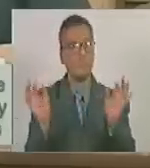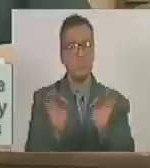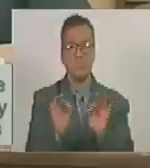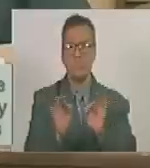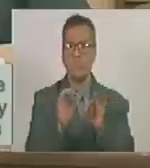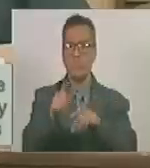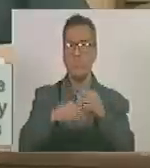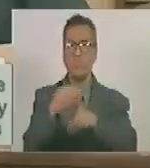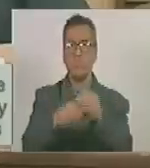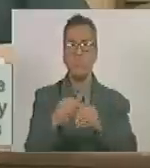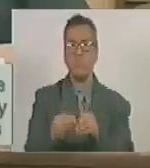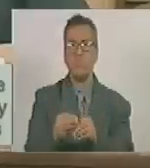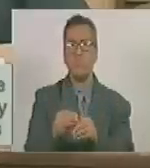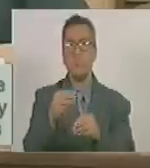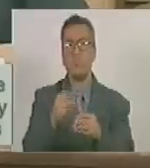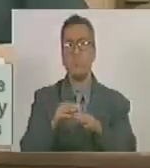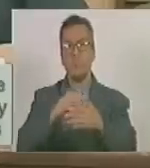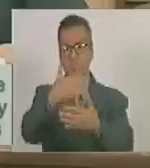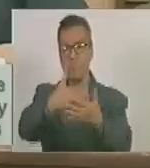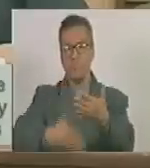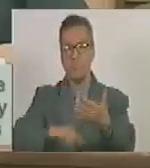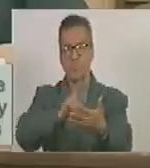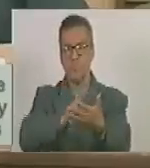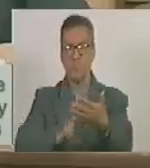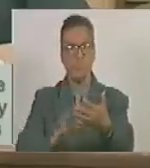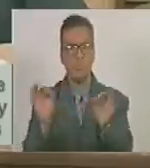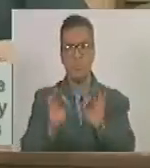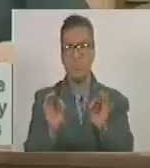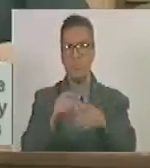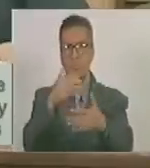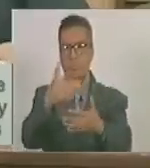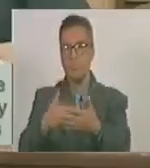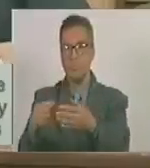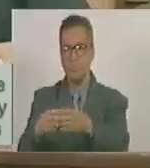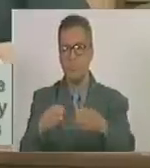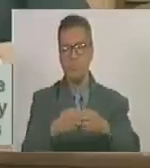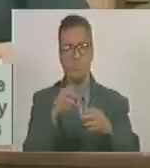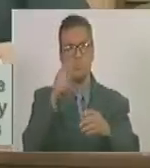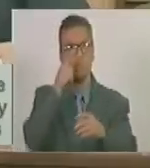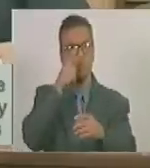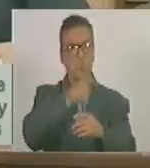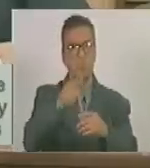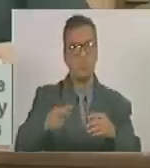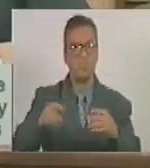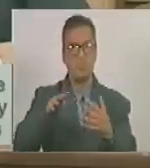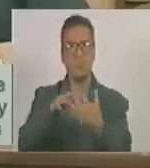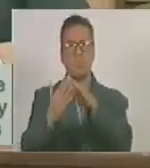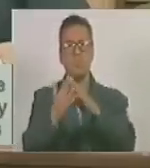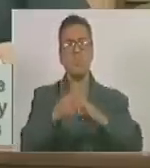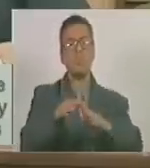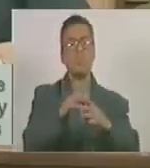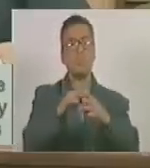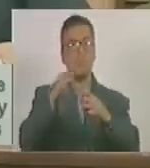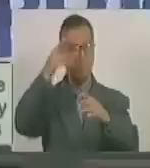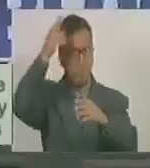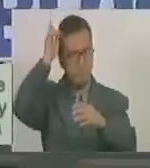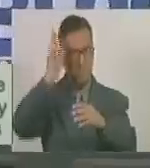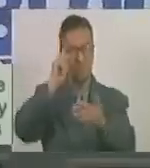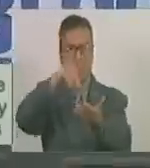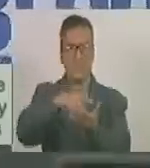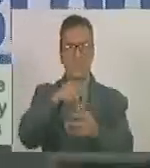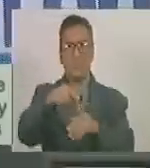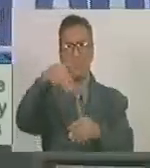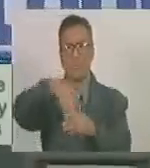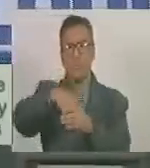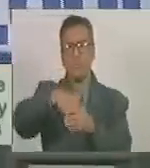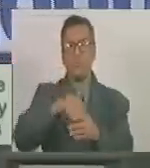se efectuará por plancha o lista electoral. En los pueblos y comunidades indígenas, la postulación y